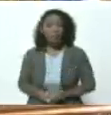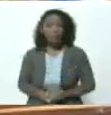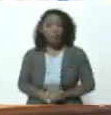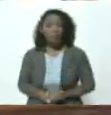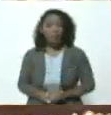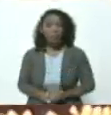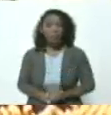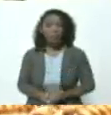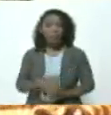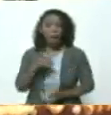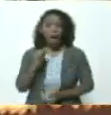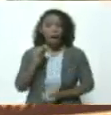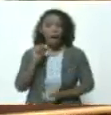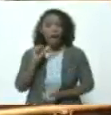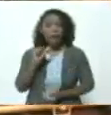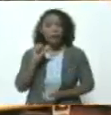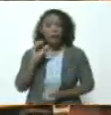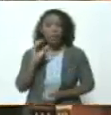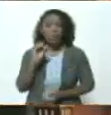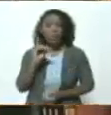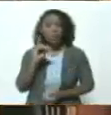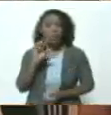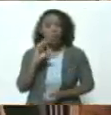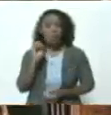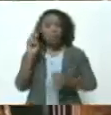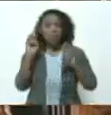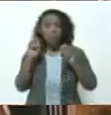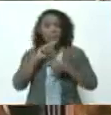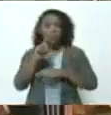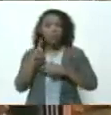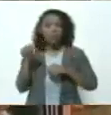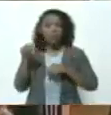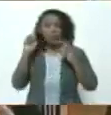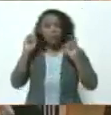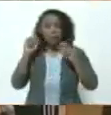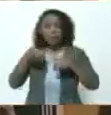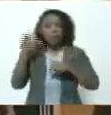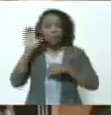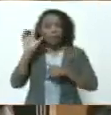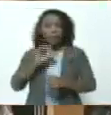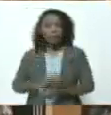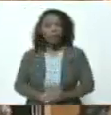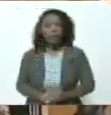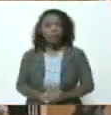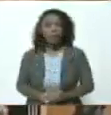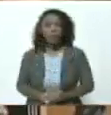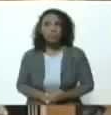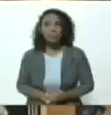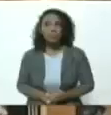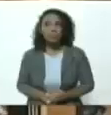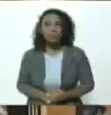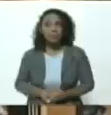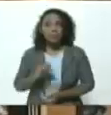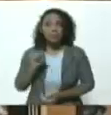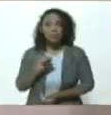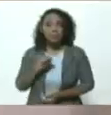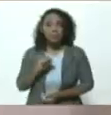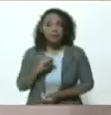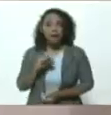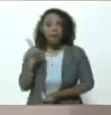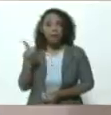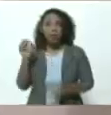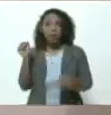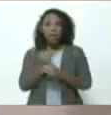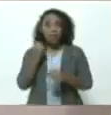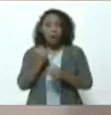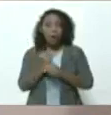Escuchemos a Drúbal y a Absalón antes de ir con una nueva pregunta, en este caso de Ciudad Caracas. Bueno, sí, este fue un trabajo